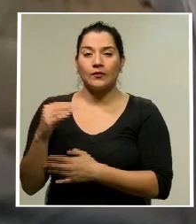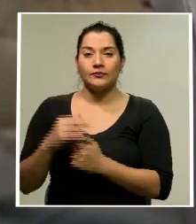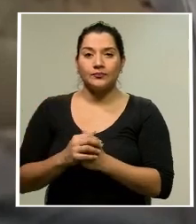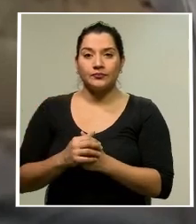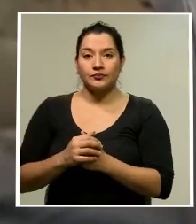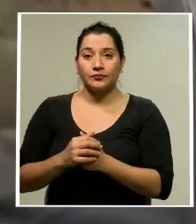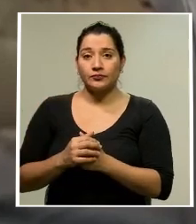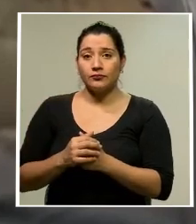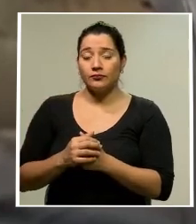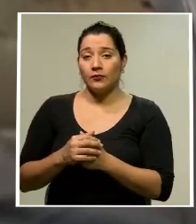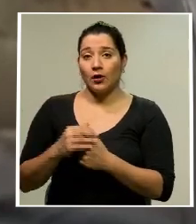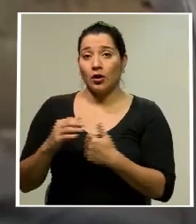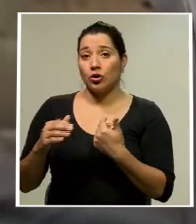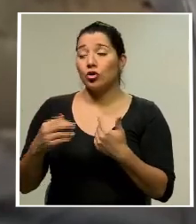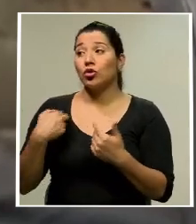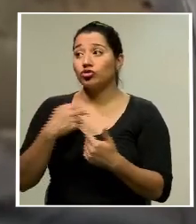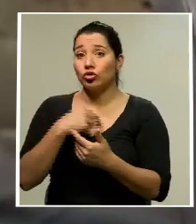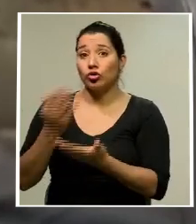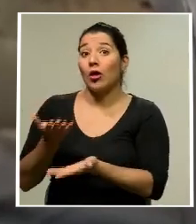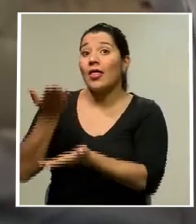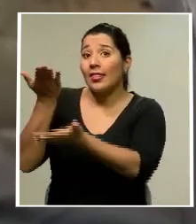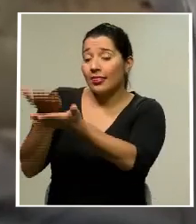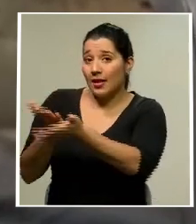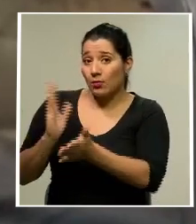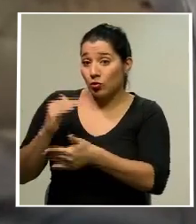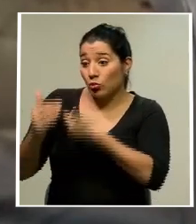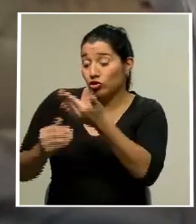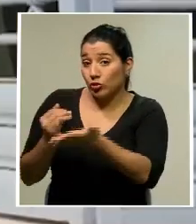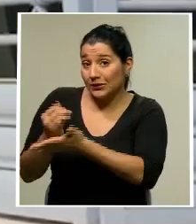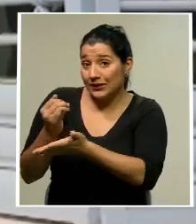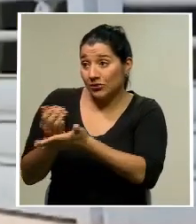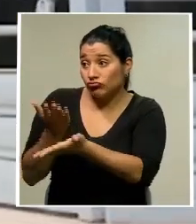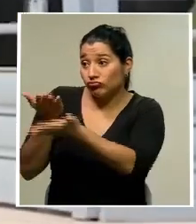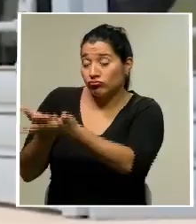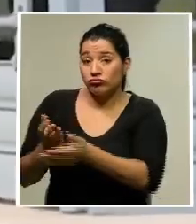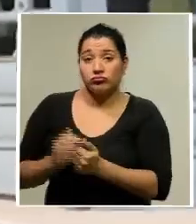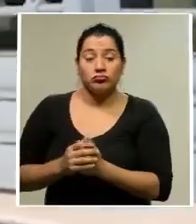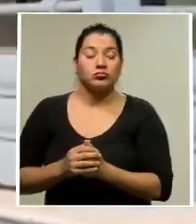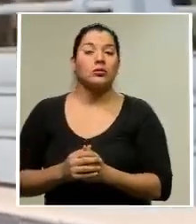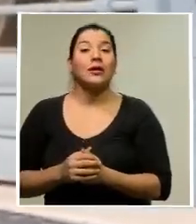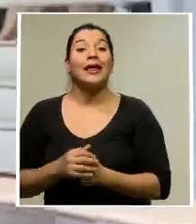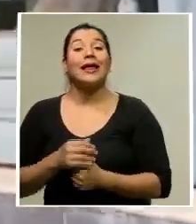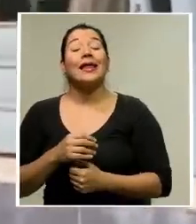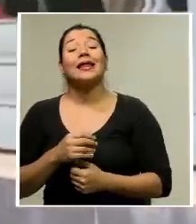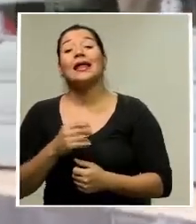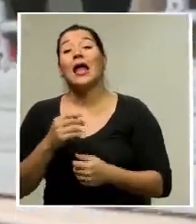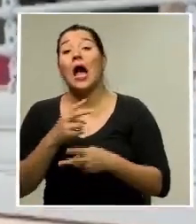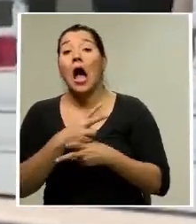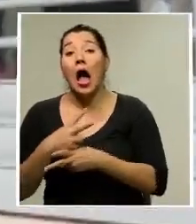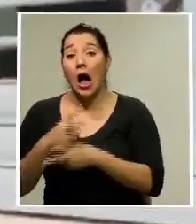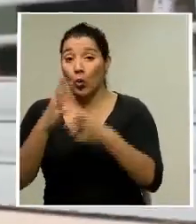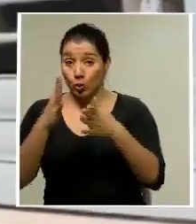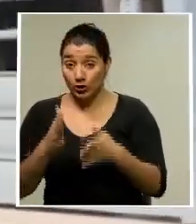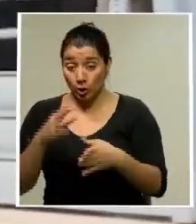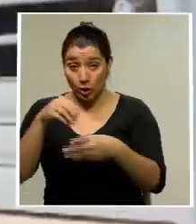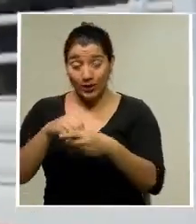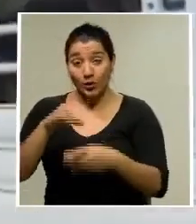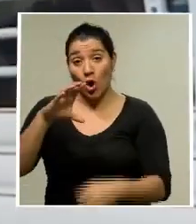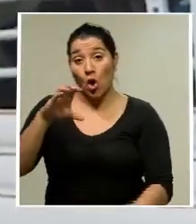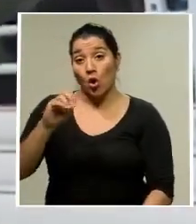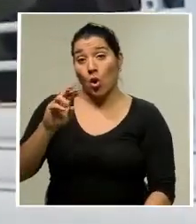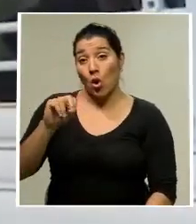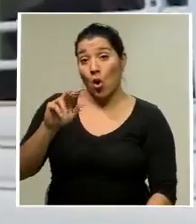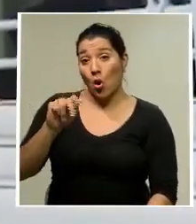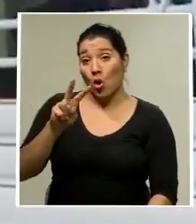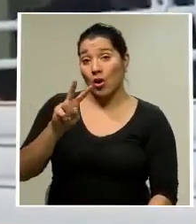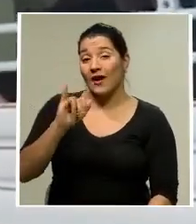les trasladamos posteriormente los casos con las indicaciones que ellos nos dieron. El auditor de CONAVI explicó que en la institución se ocupa fortalecer la manera en